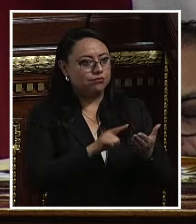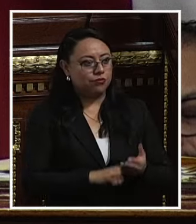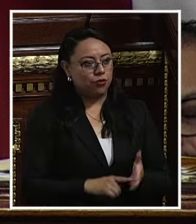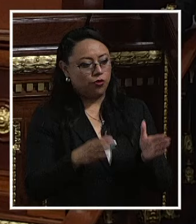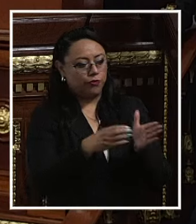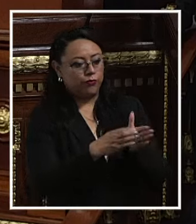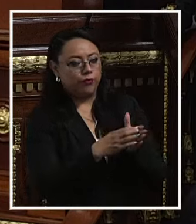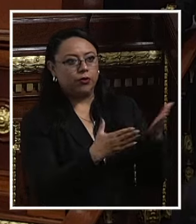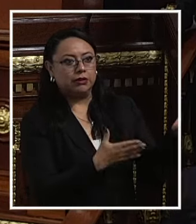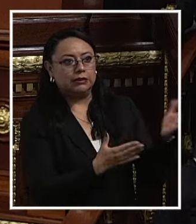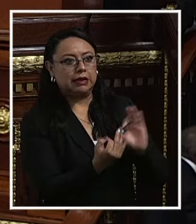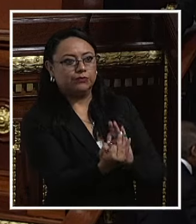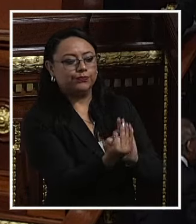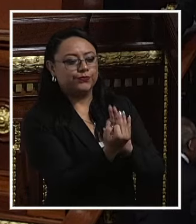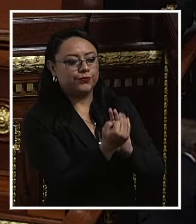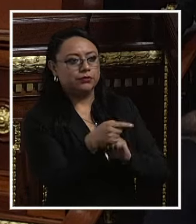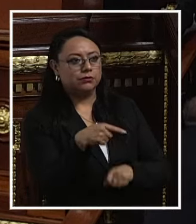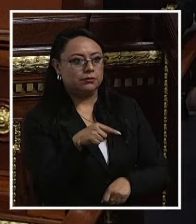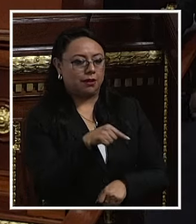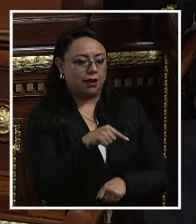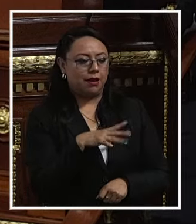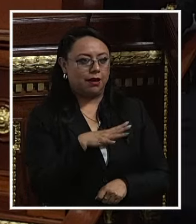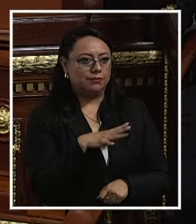colocado al frente de la tribuna.